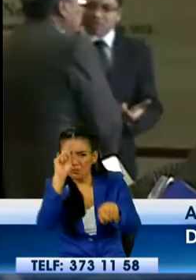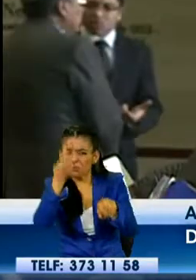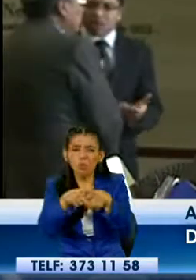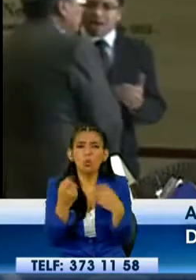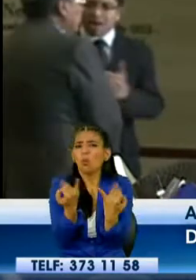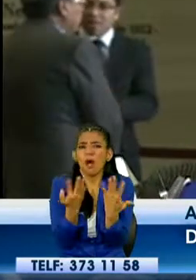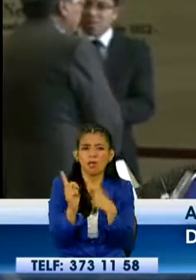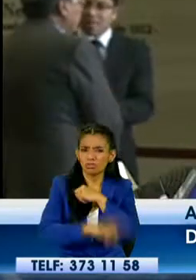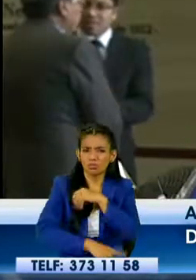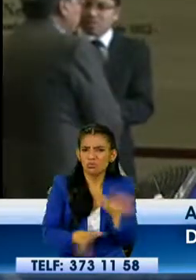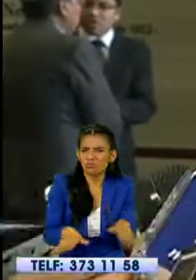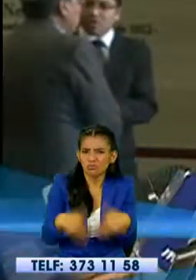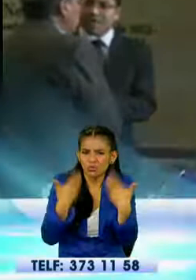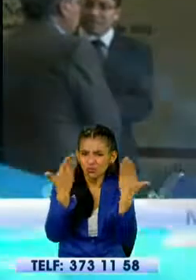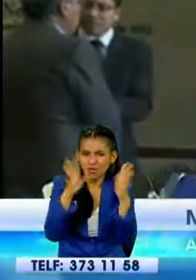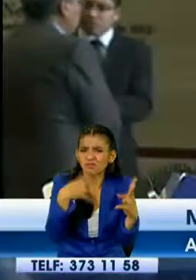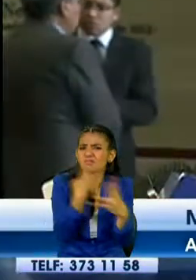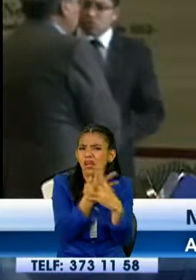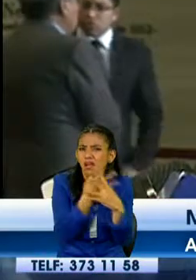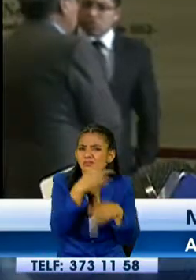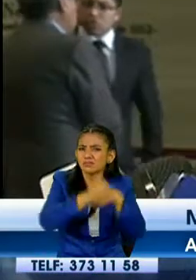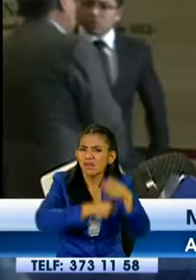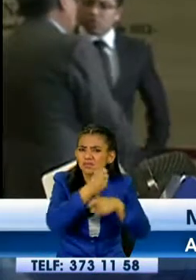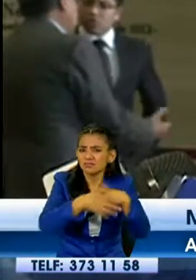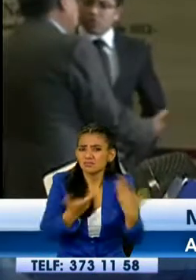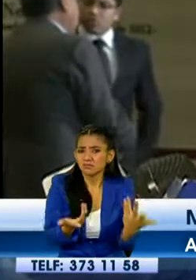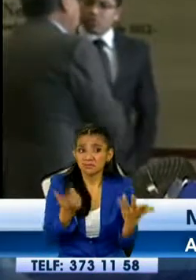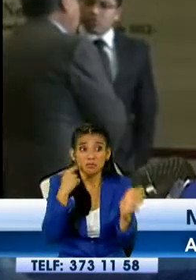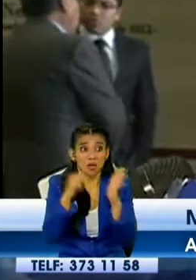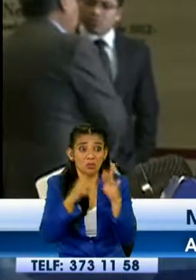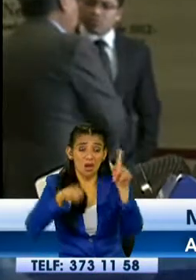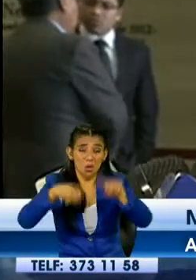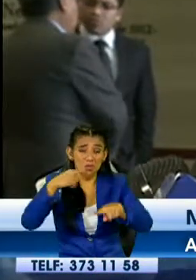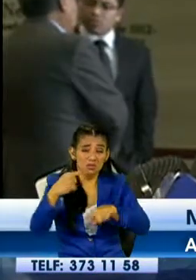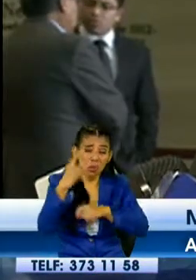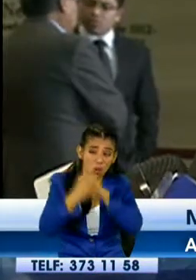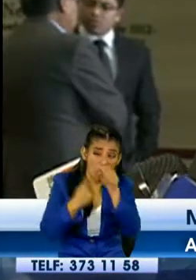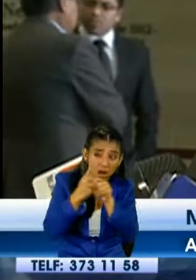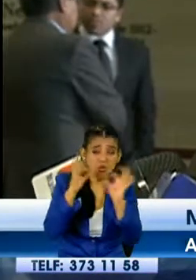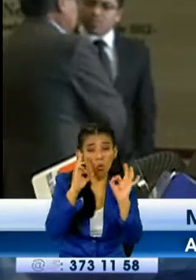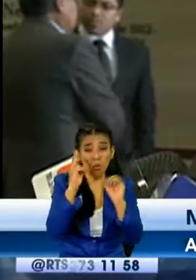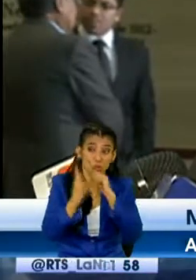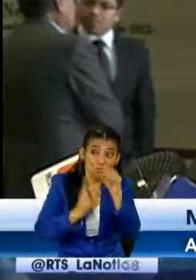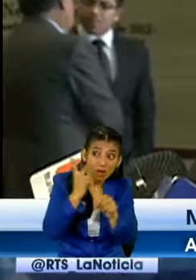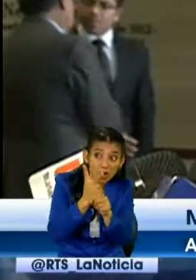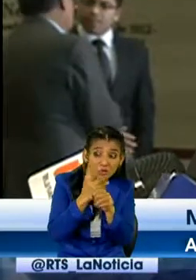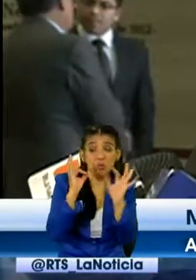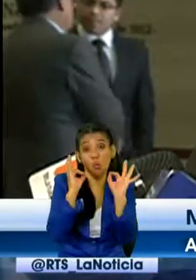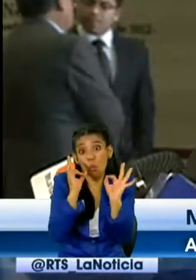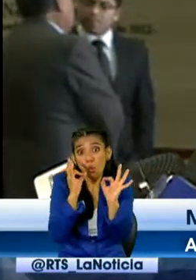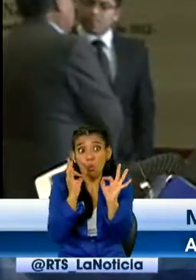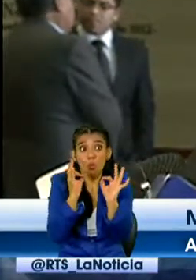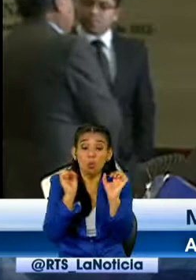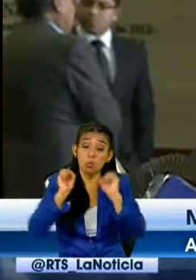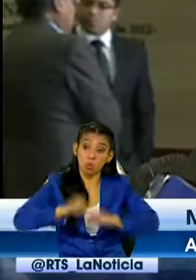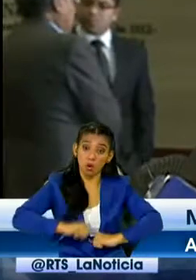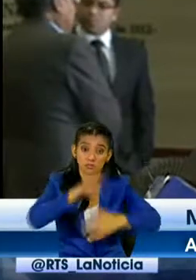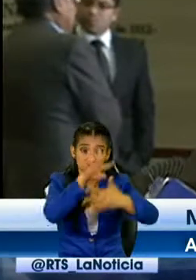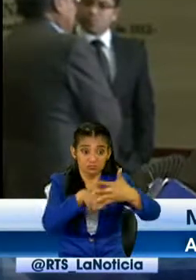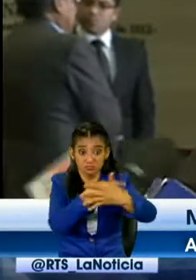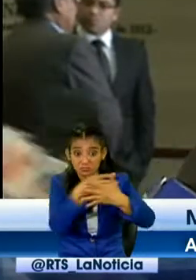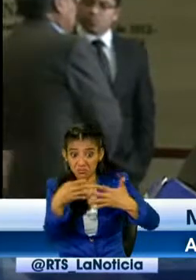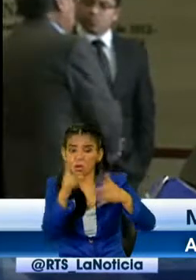La discusión es que si sería necesario que sea solo hasta 1 año o de 1 a 2 años, o si realmente la adecuada tabla sea